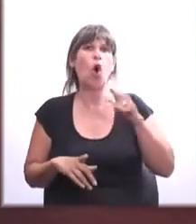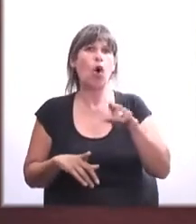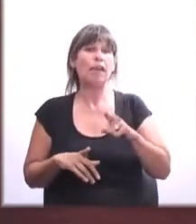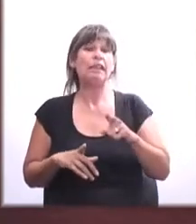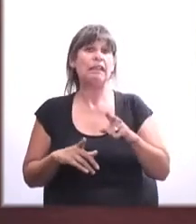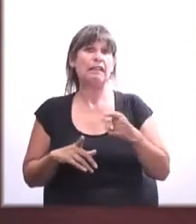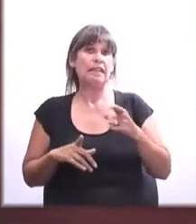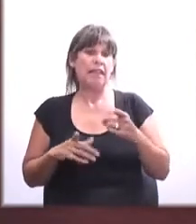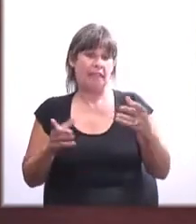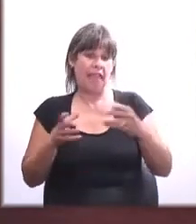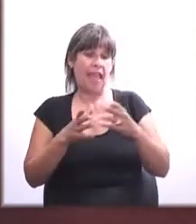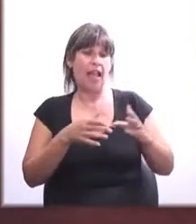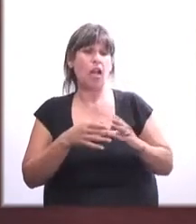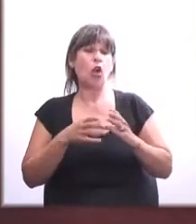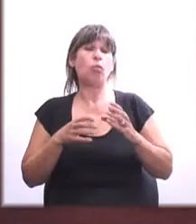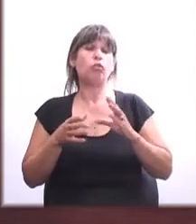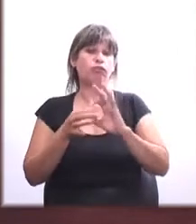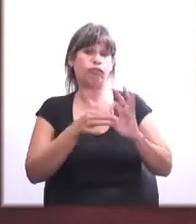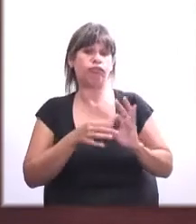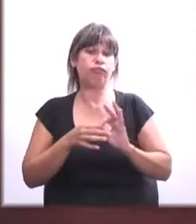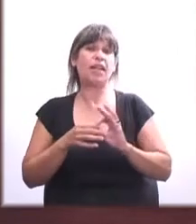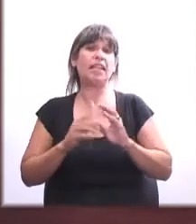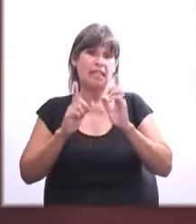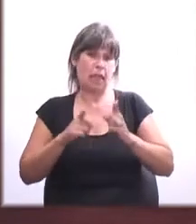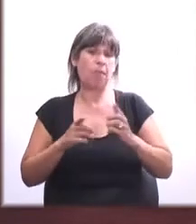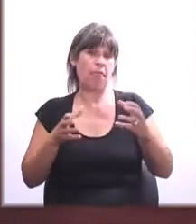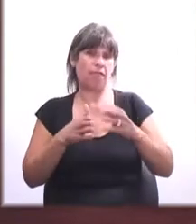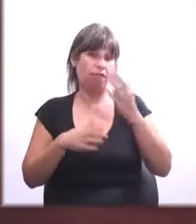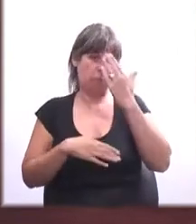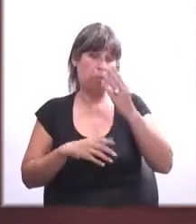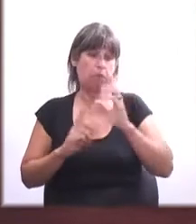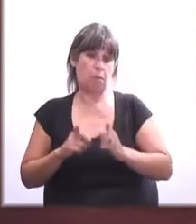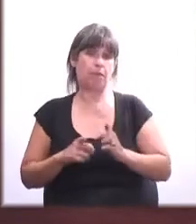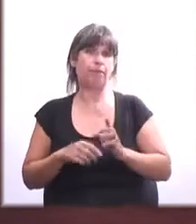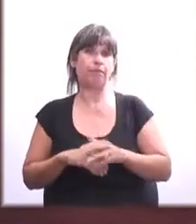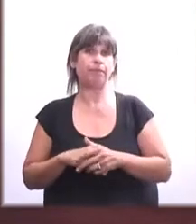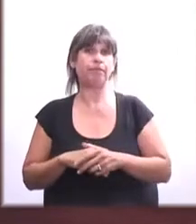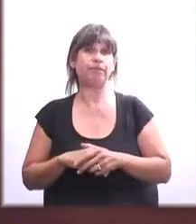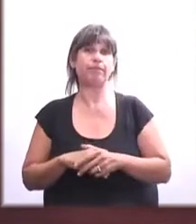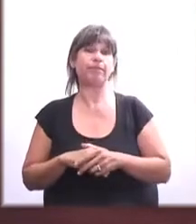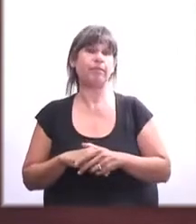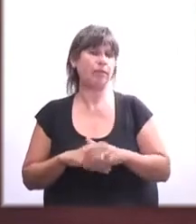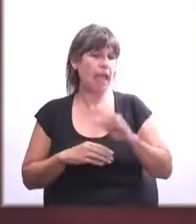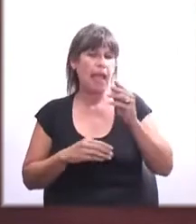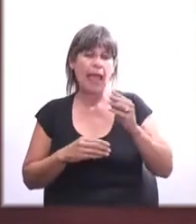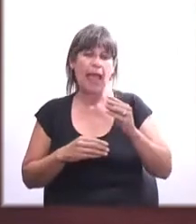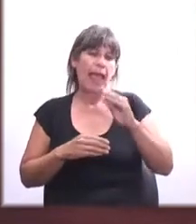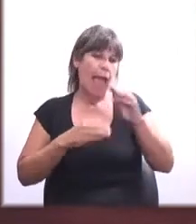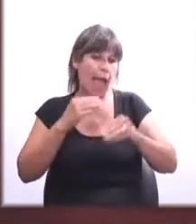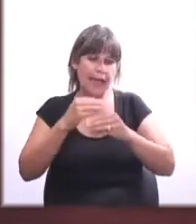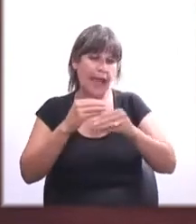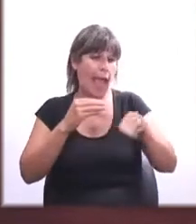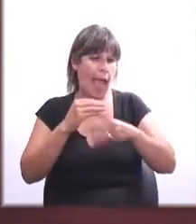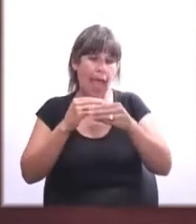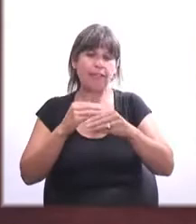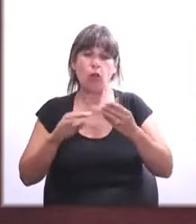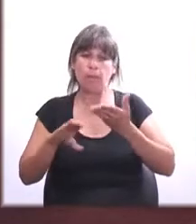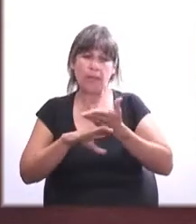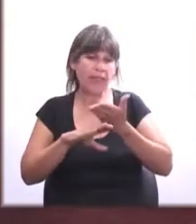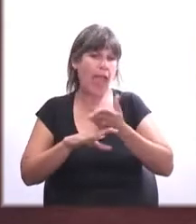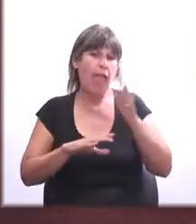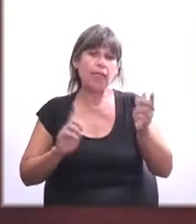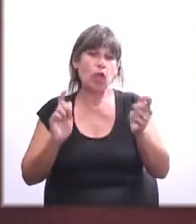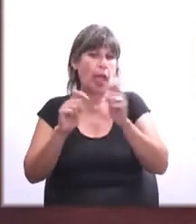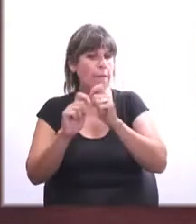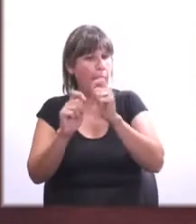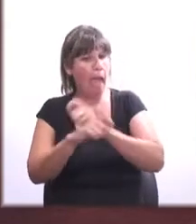oficialismo y desde la oposición, fundamentalmente, que ha ido agregando y pidiendo y se han ido modificando